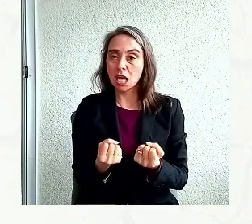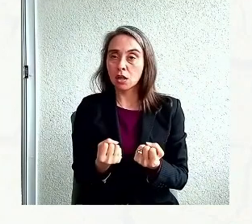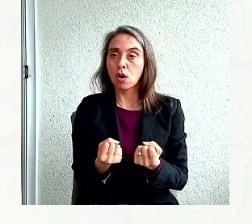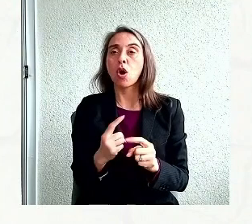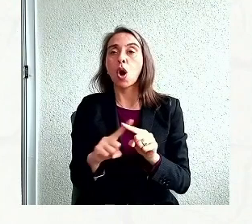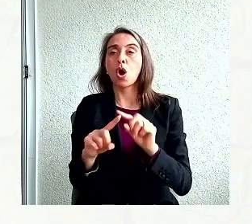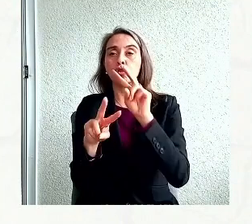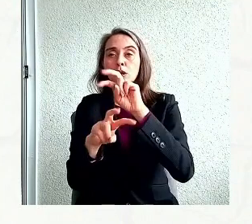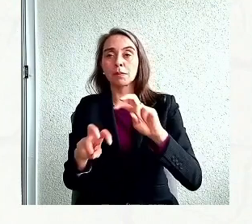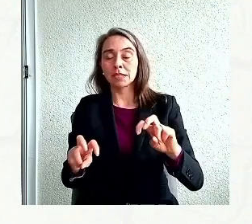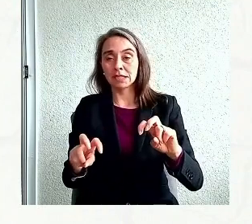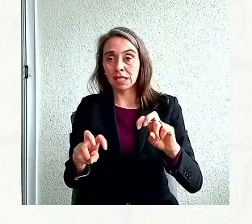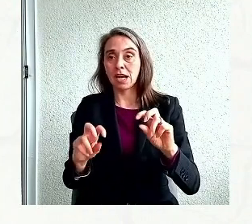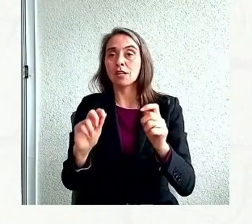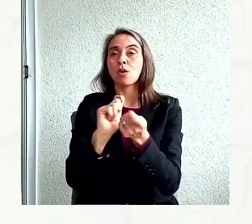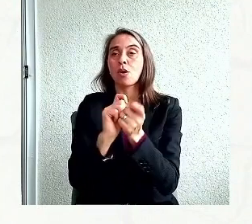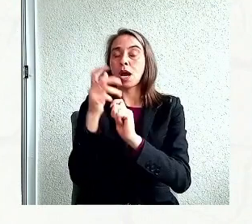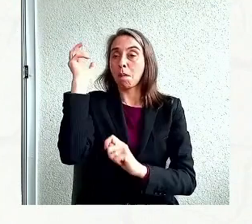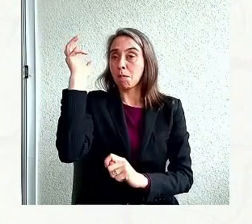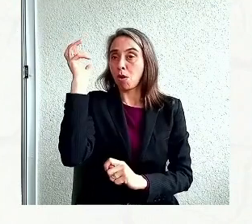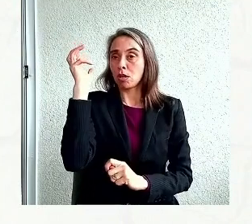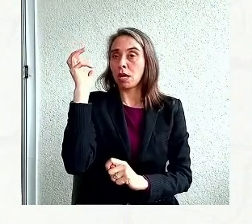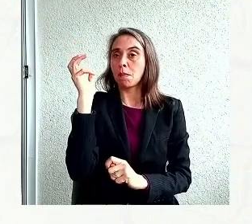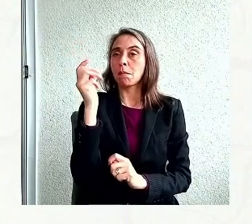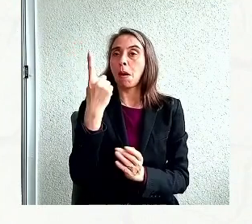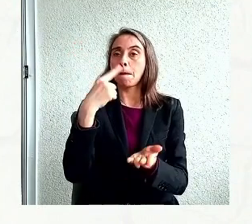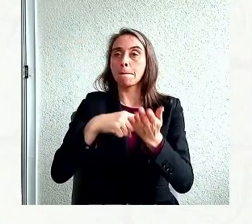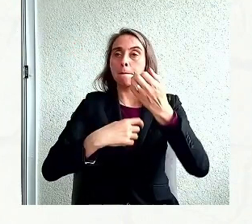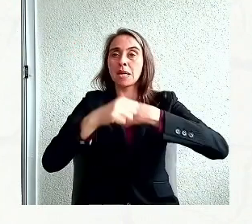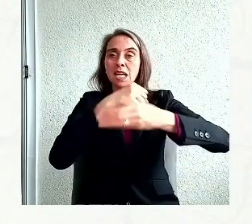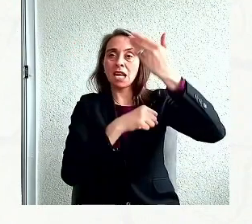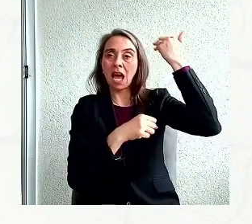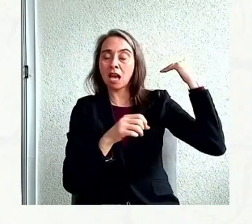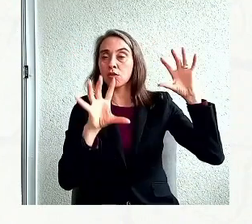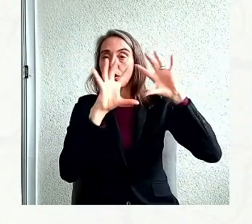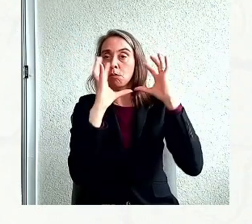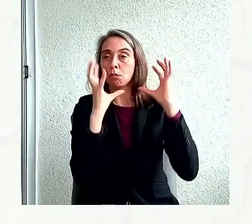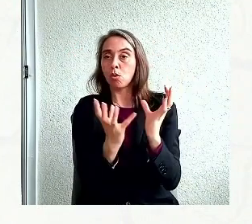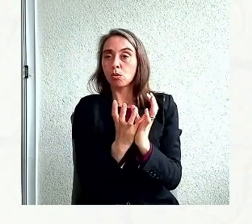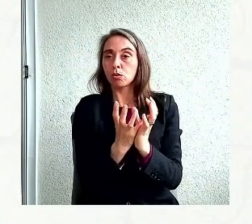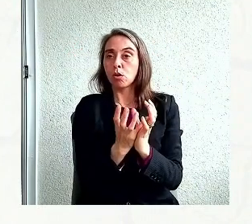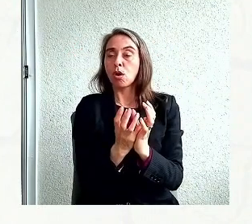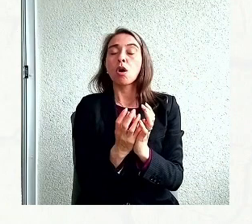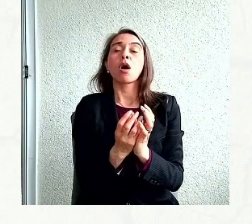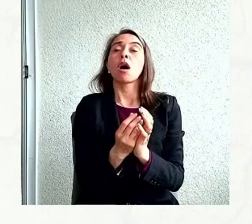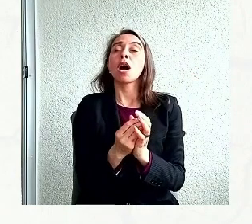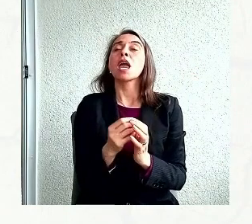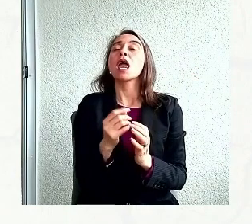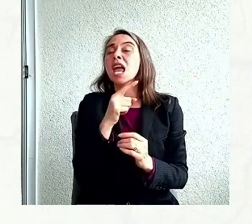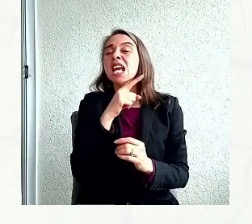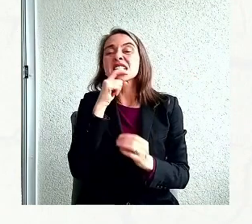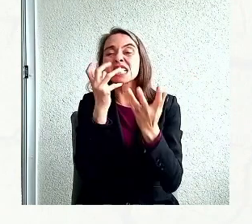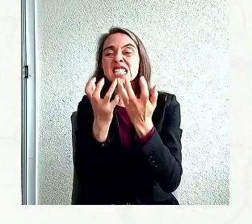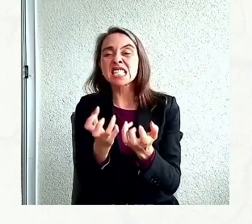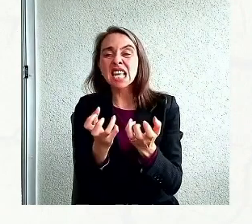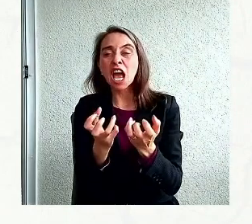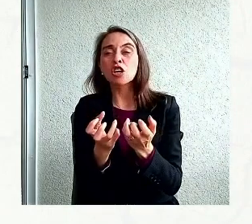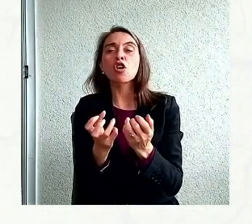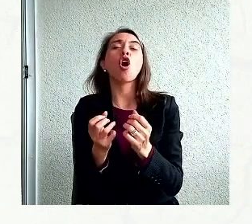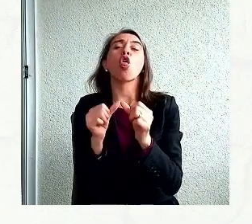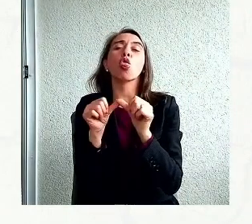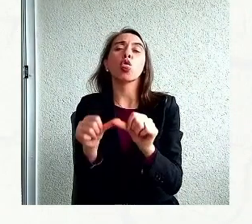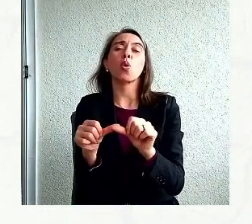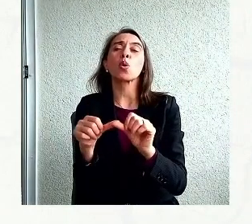una década. Por lo tanto, a esta sequía se le ha dado justamente el nombre de mega sequía por lo mismo, ¿ya? Bueno, en la